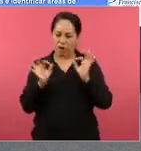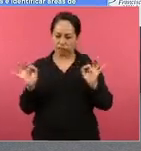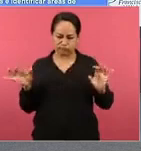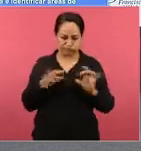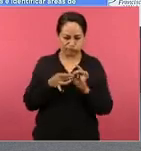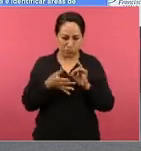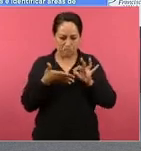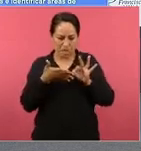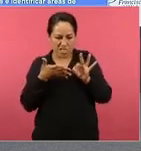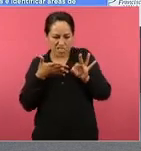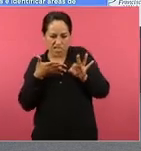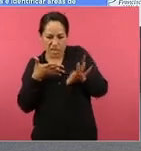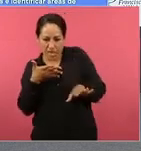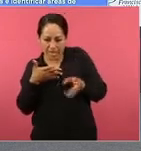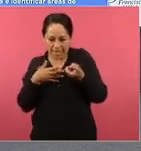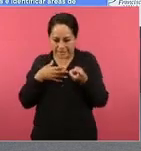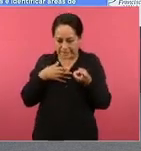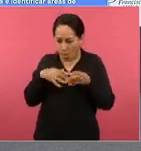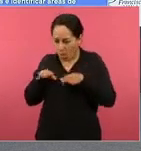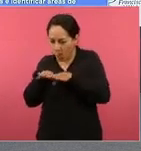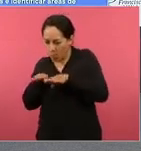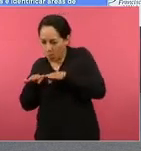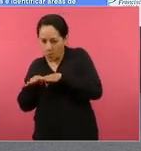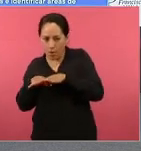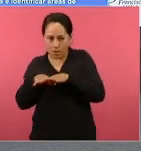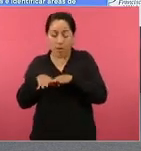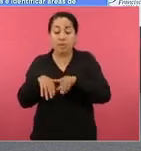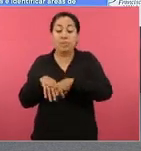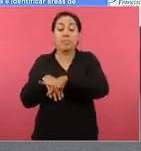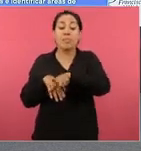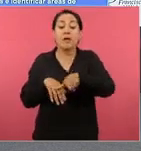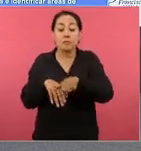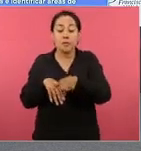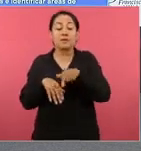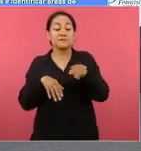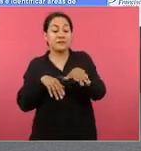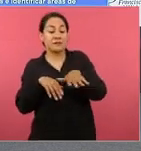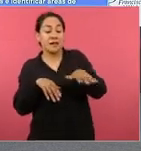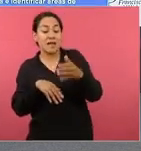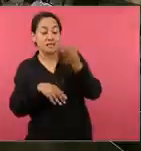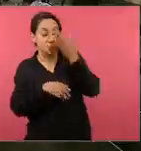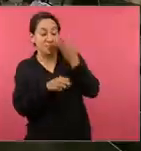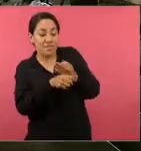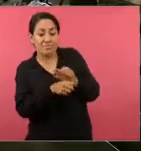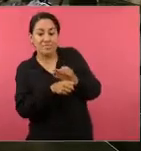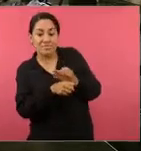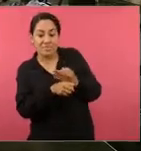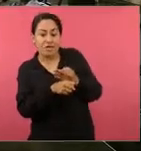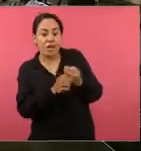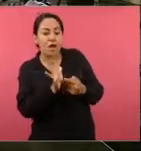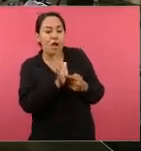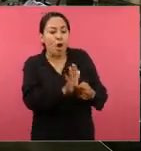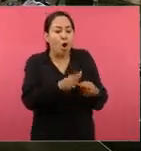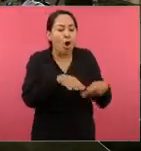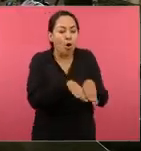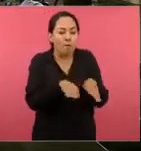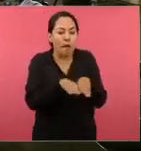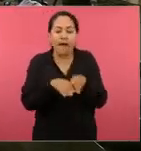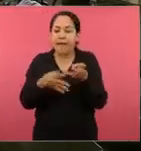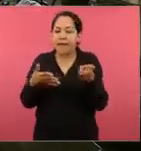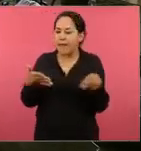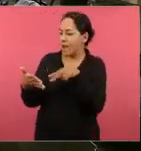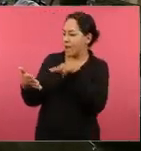Y después, cómo el estudiante lo va a encontrar allá, es decir, en un lenguaje que